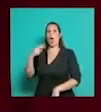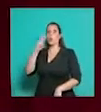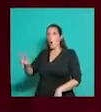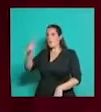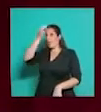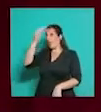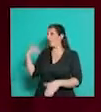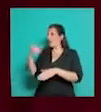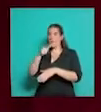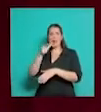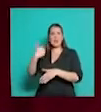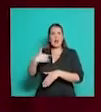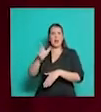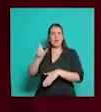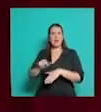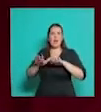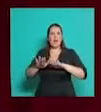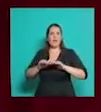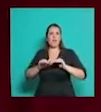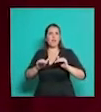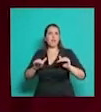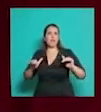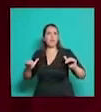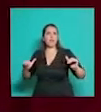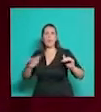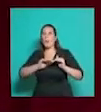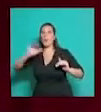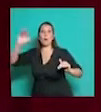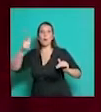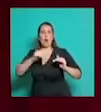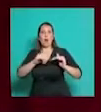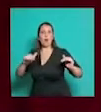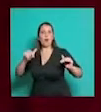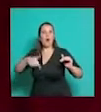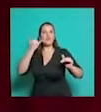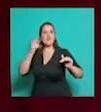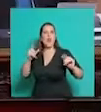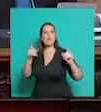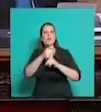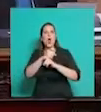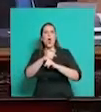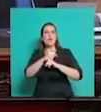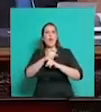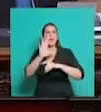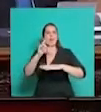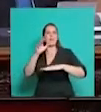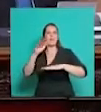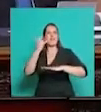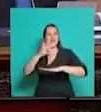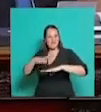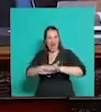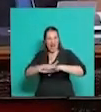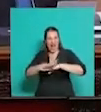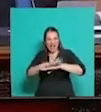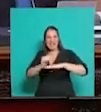puntualizan todos estos temas, y donde a mí me encanta esta cosa de ser optimistas y poder pensar un país distinto